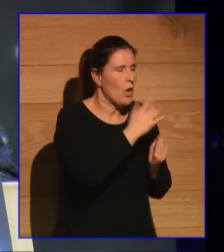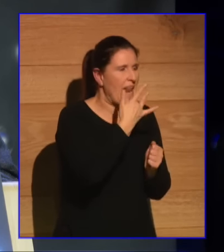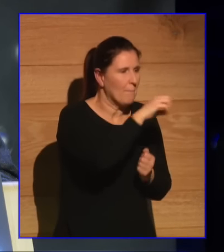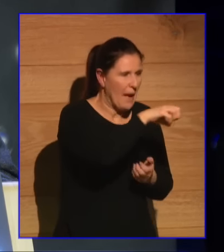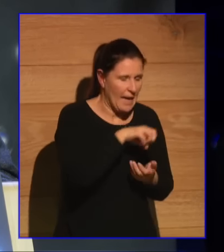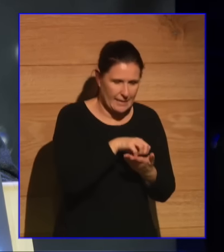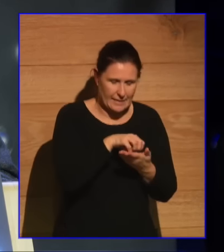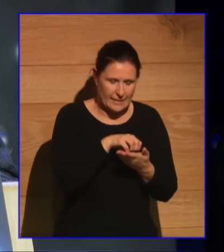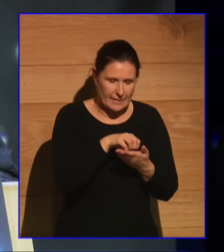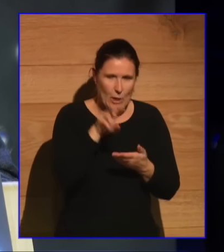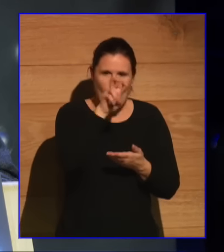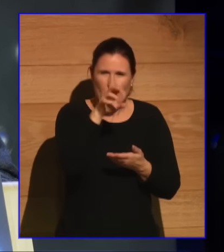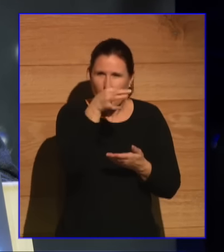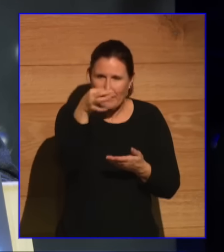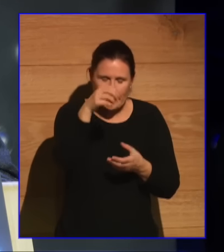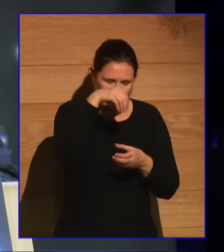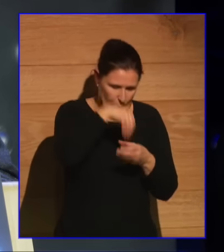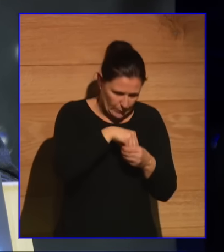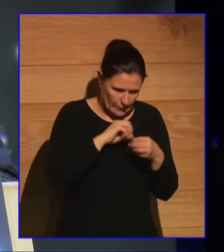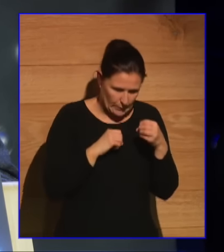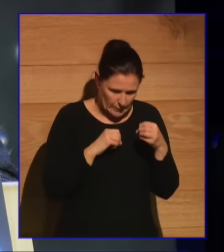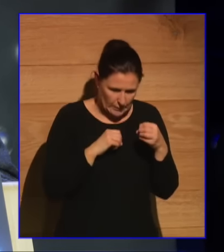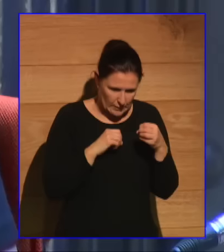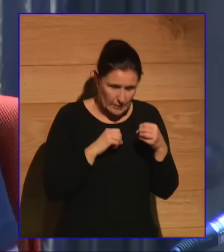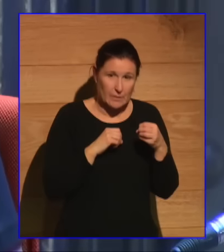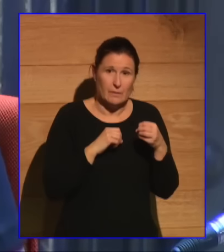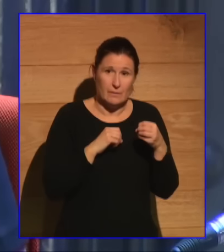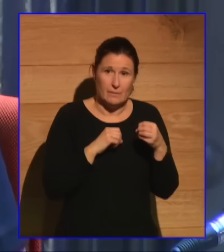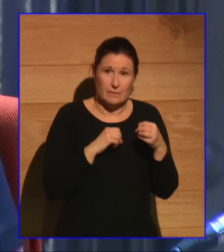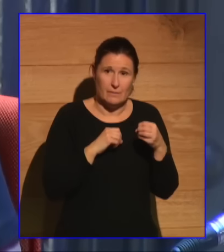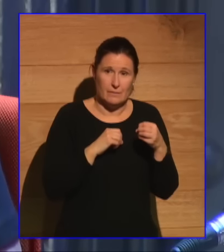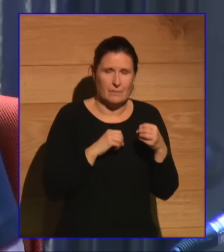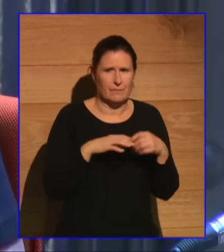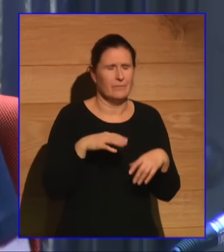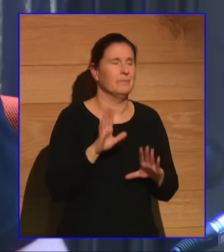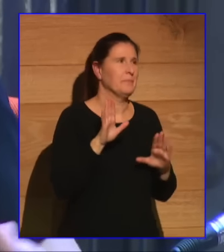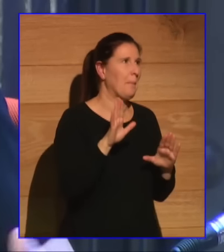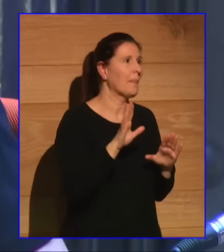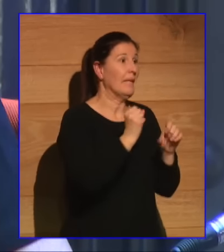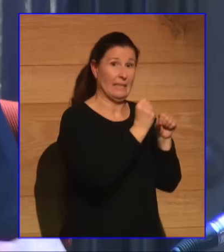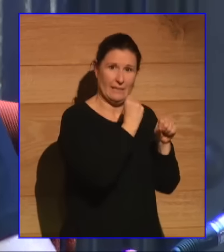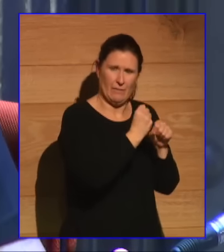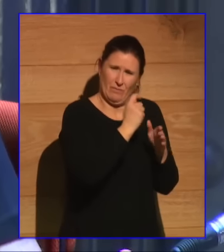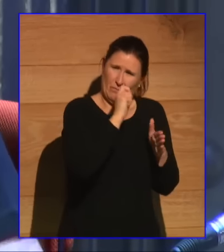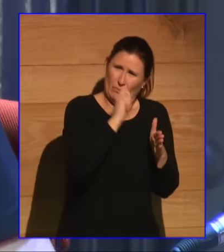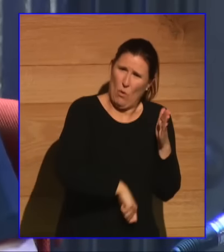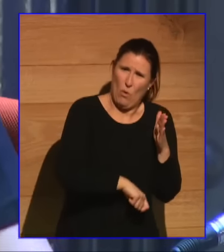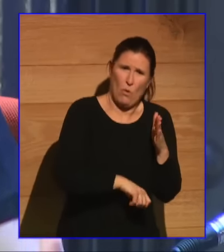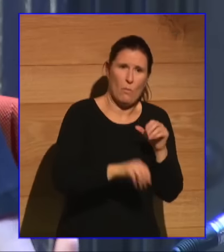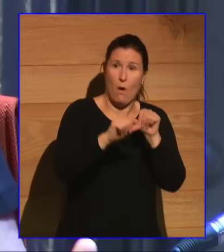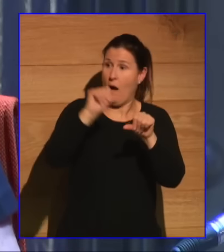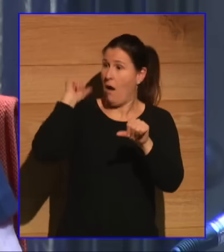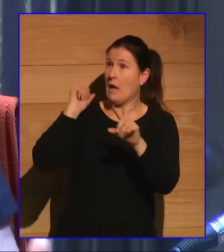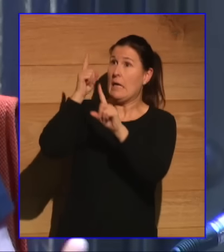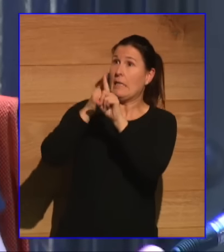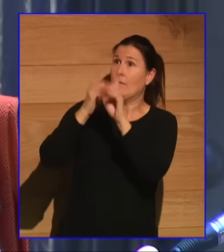encontrar el mosquito adecuado. Es muy duro porque además ni siquiera hay ninguna referencia. Dices, vamos a